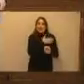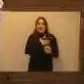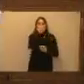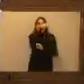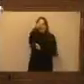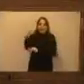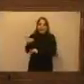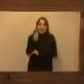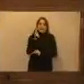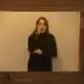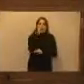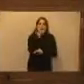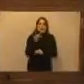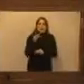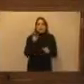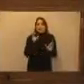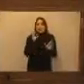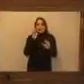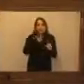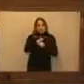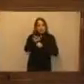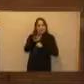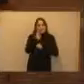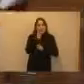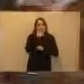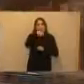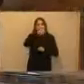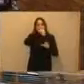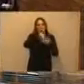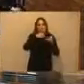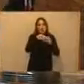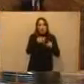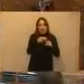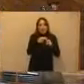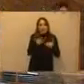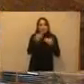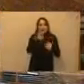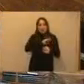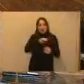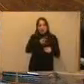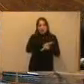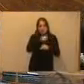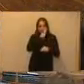y denigrar a personas por su pertenencia a un partido político. Gracias, señor consejero.